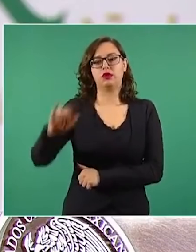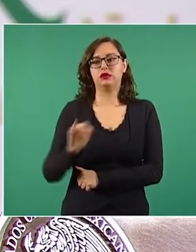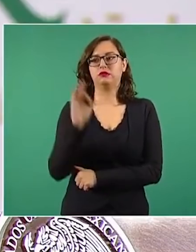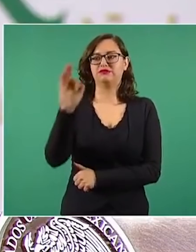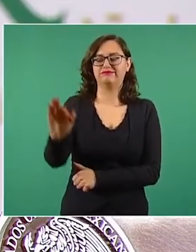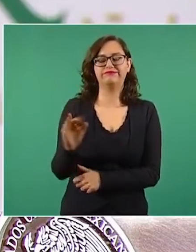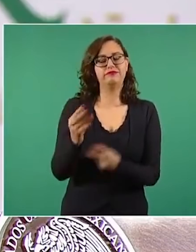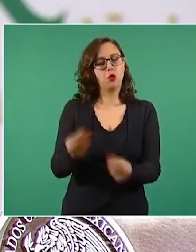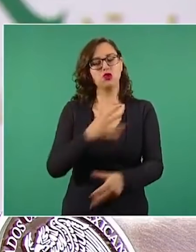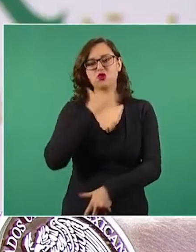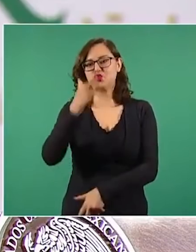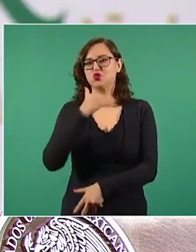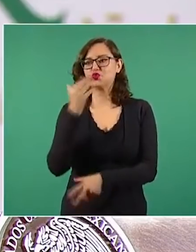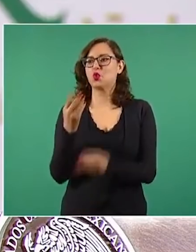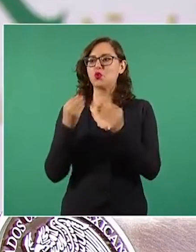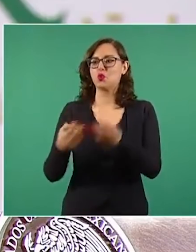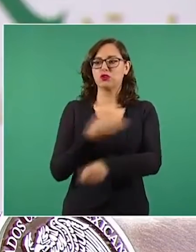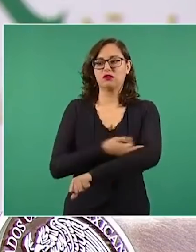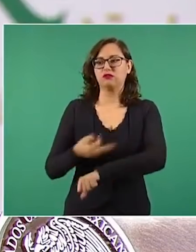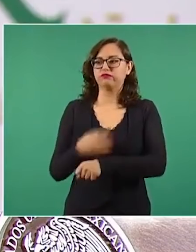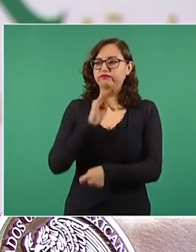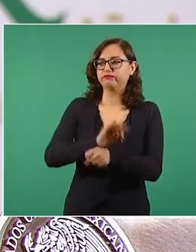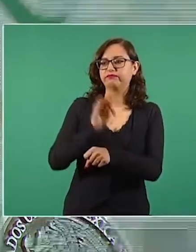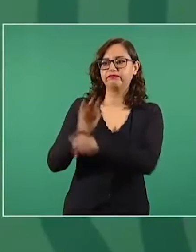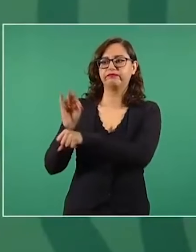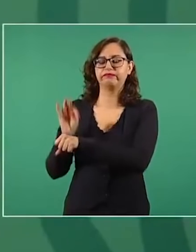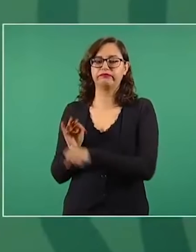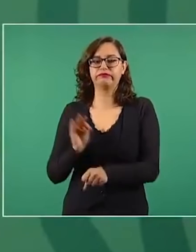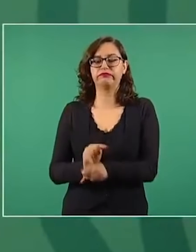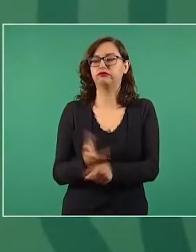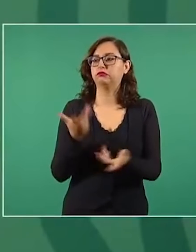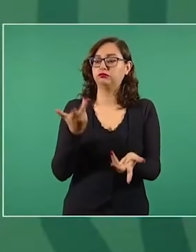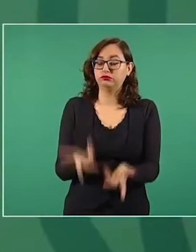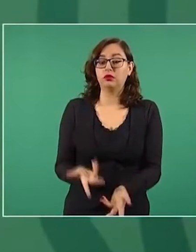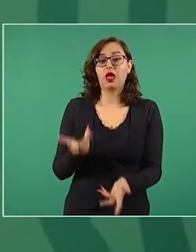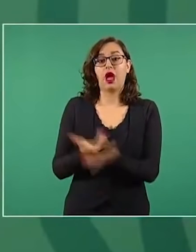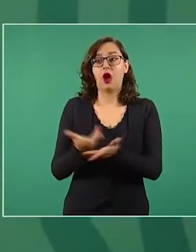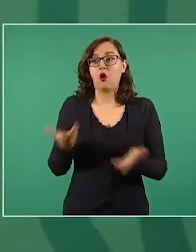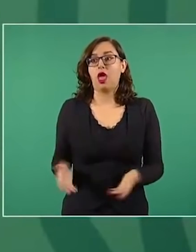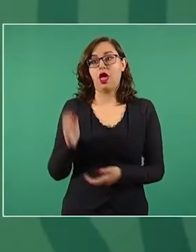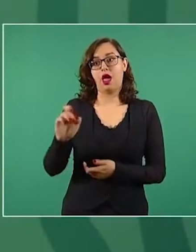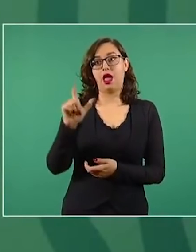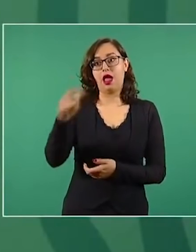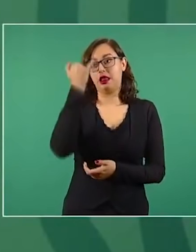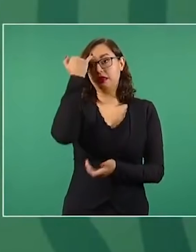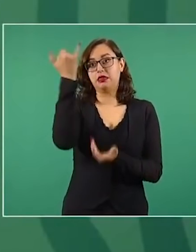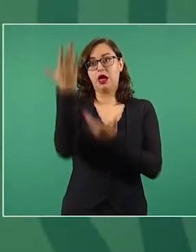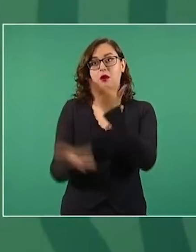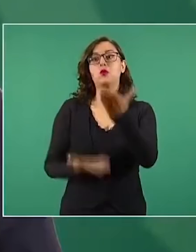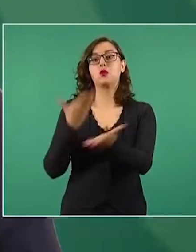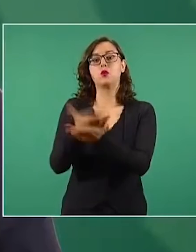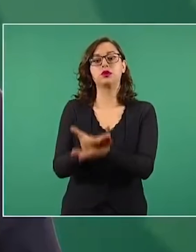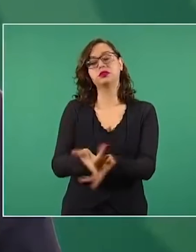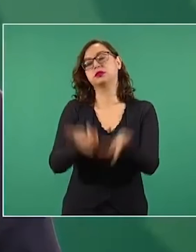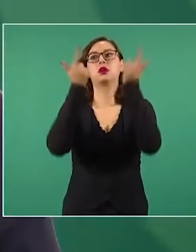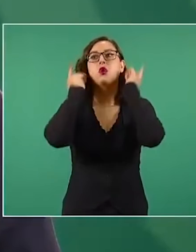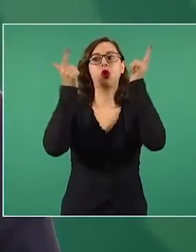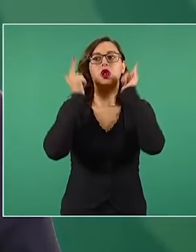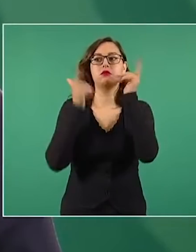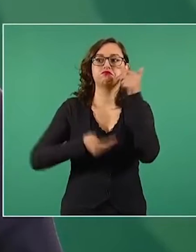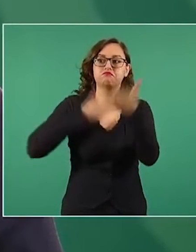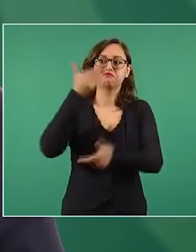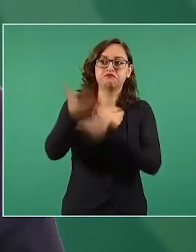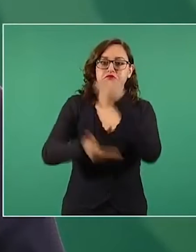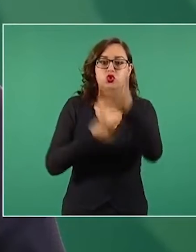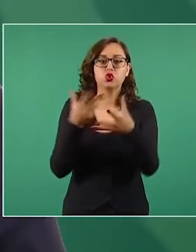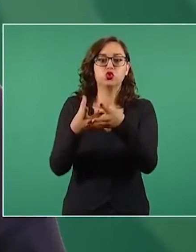cargo de consejero jurídico para favorecer a personajes como juan collado alonso ancira y hasta